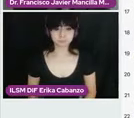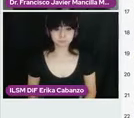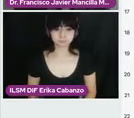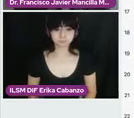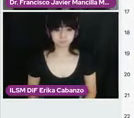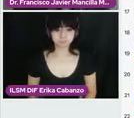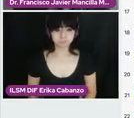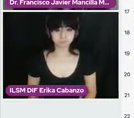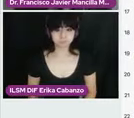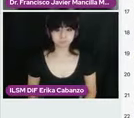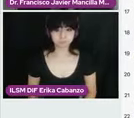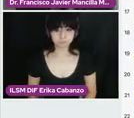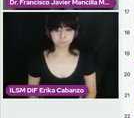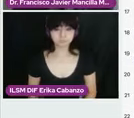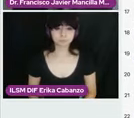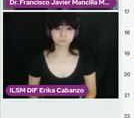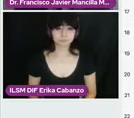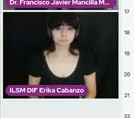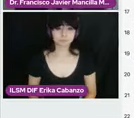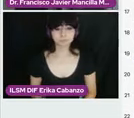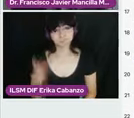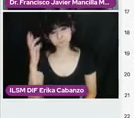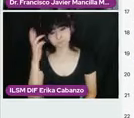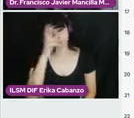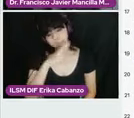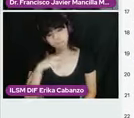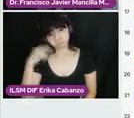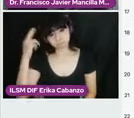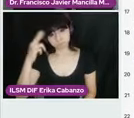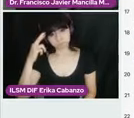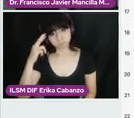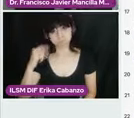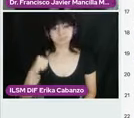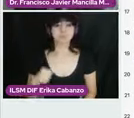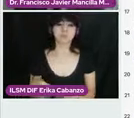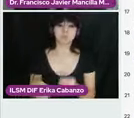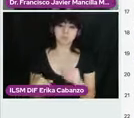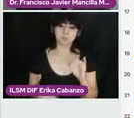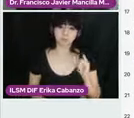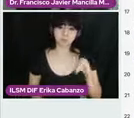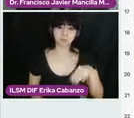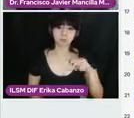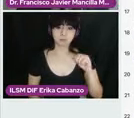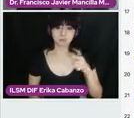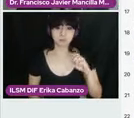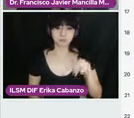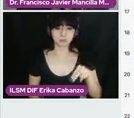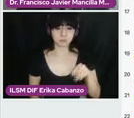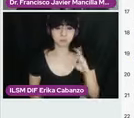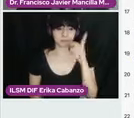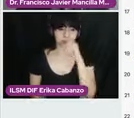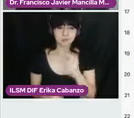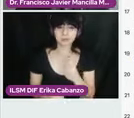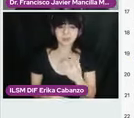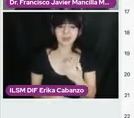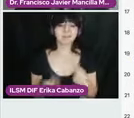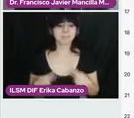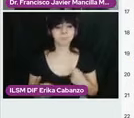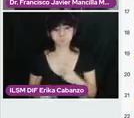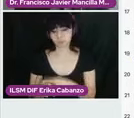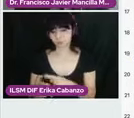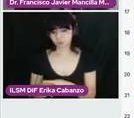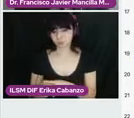Estudios de imagen, súper importantísimos. Sobre todo en pacientes que tienen acúfeno unilateral, ¿sí?